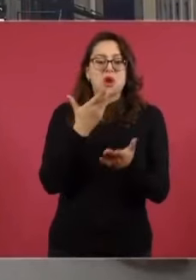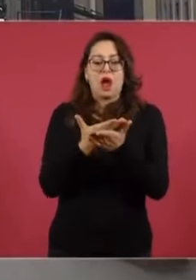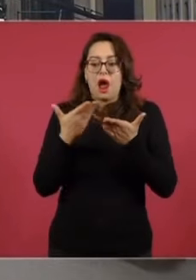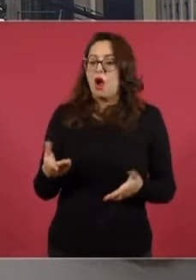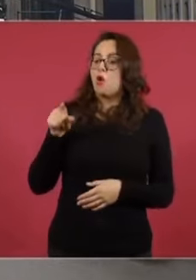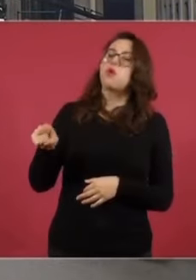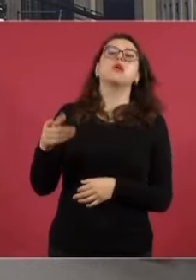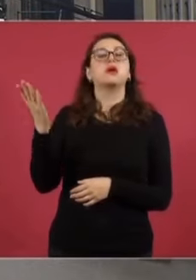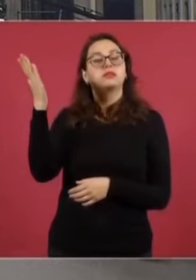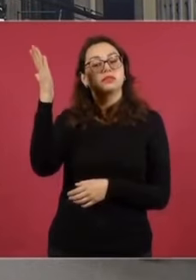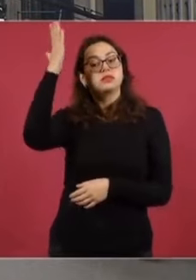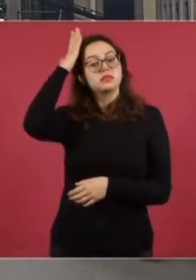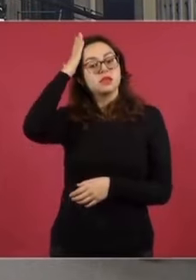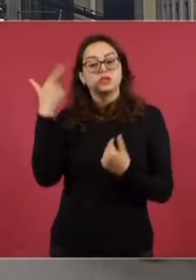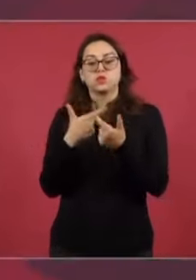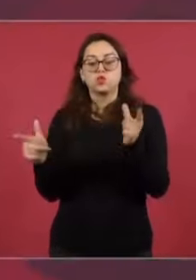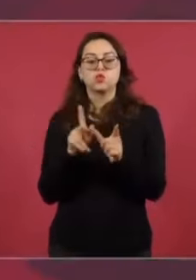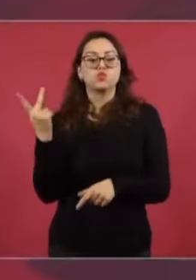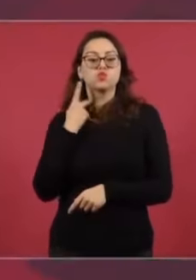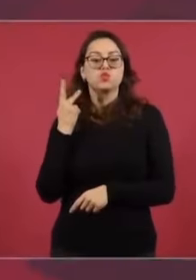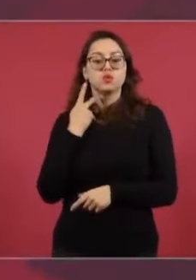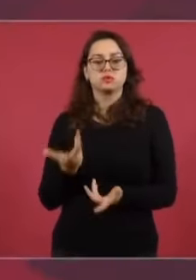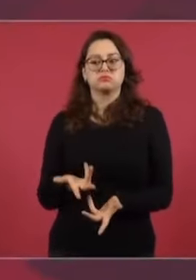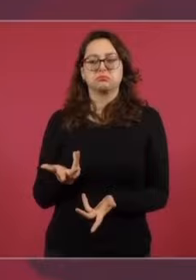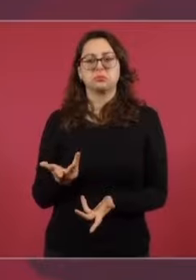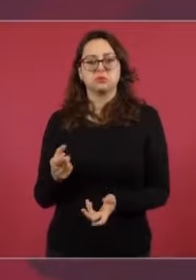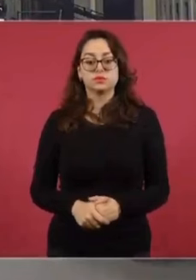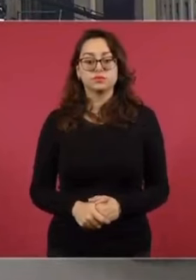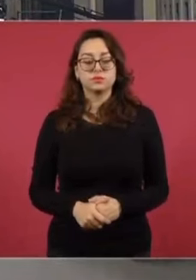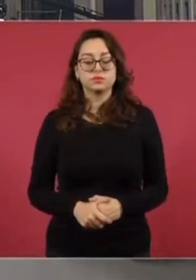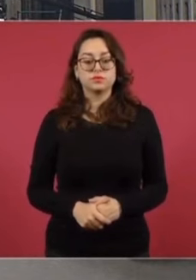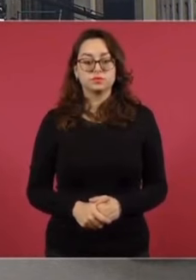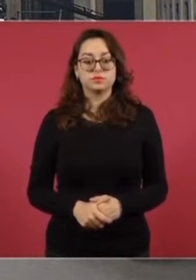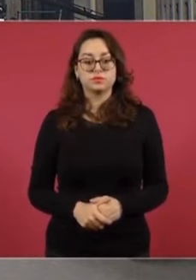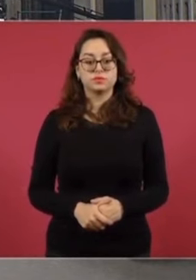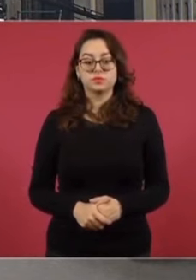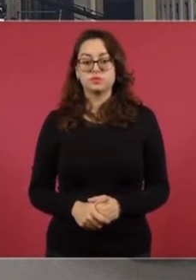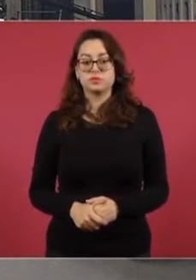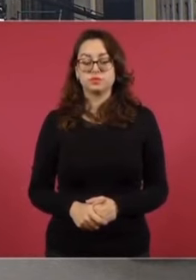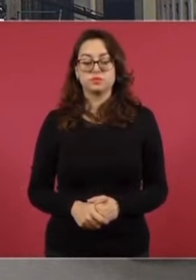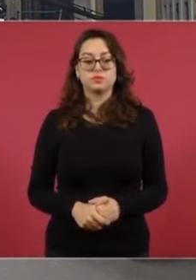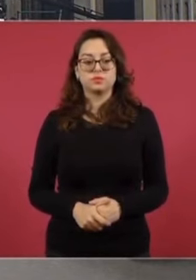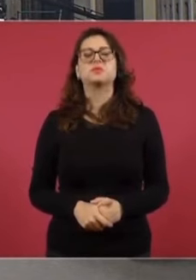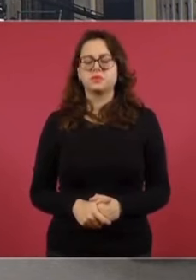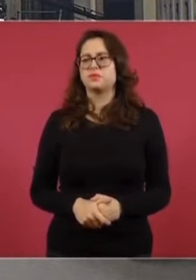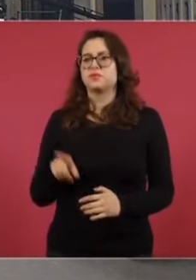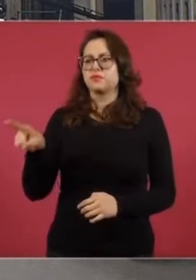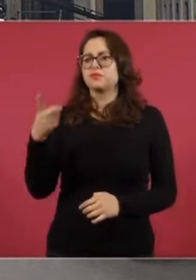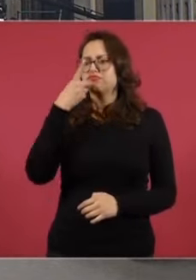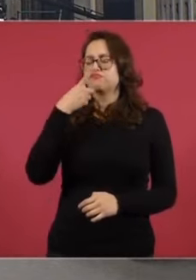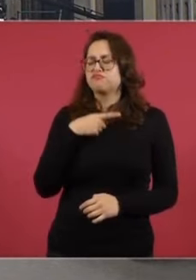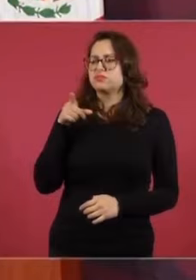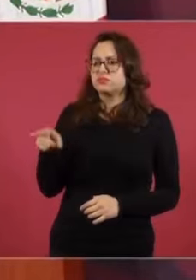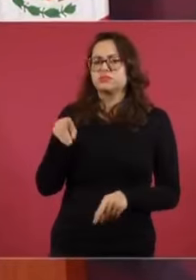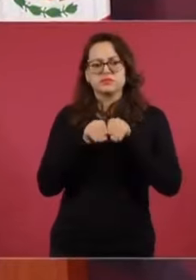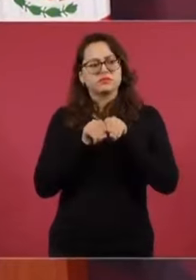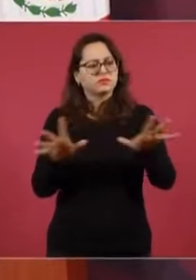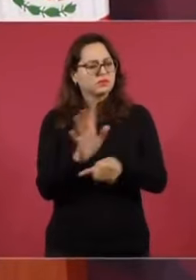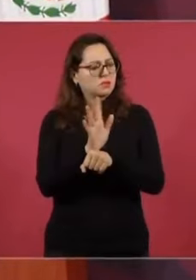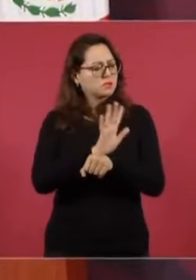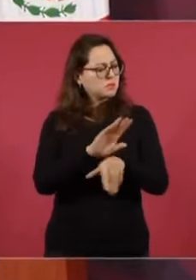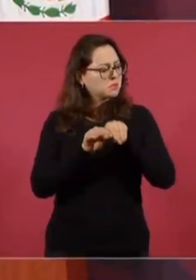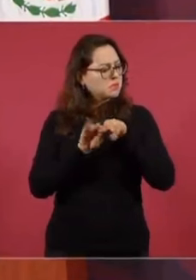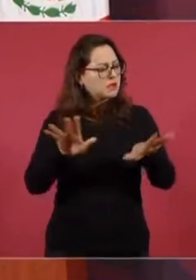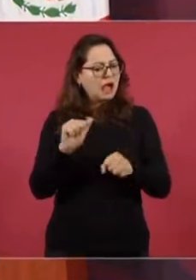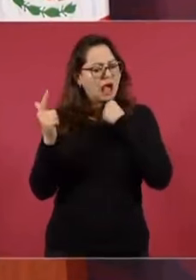dirigente del movimiento al que pertenezco. Ah, sí, me dijo de que iba a presentar un documental, que me lo iba a mandar, puede ser